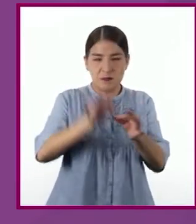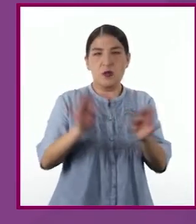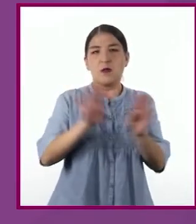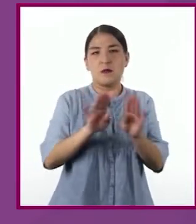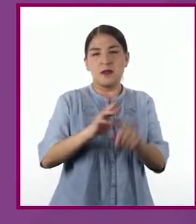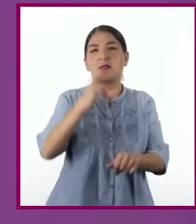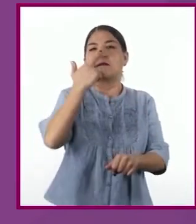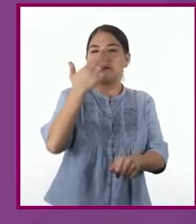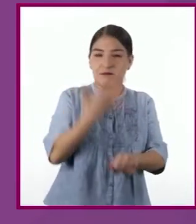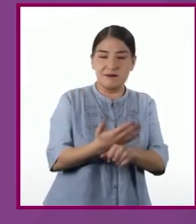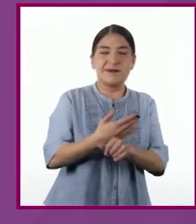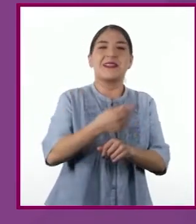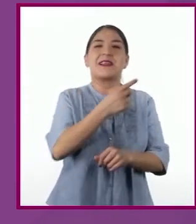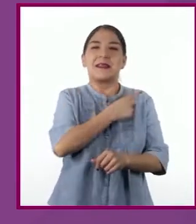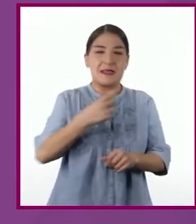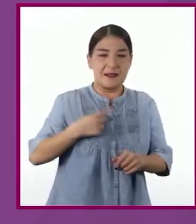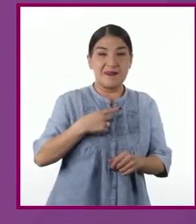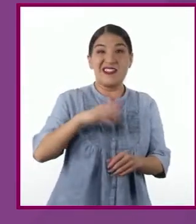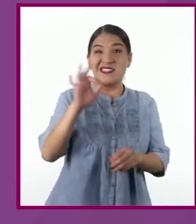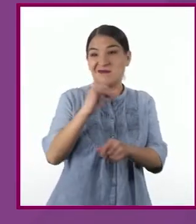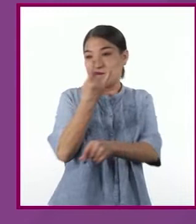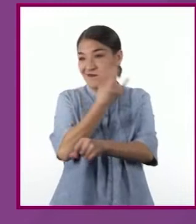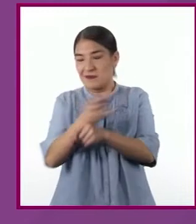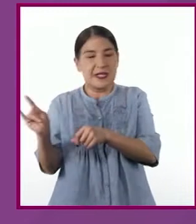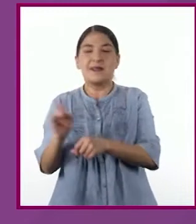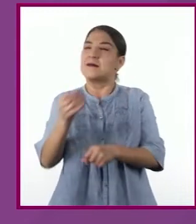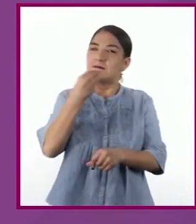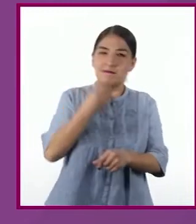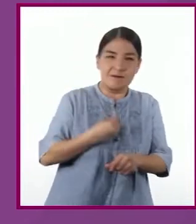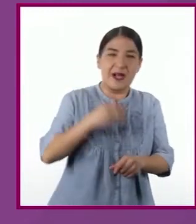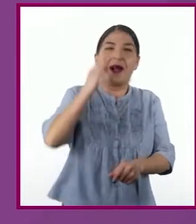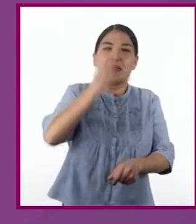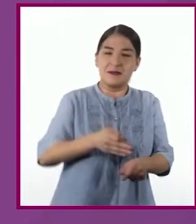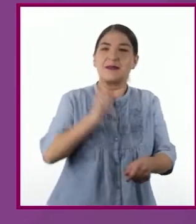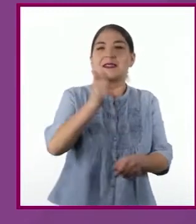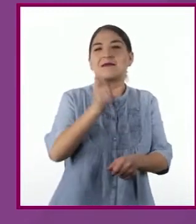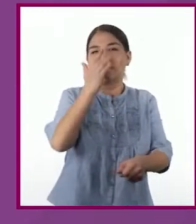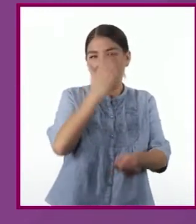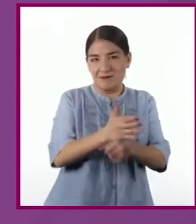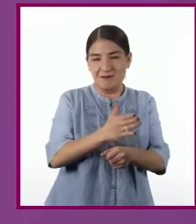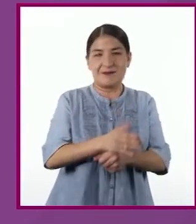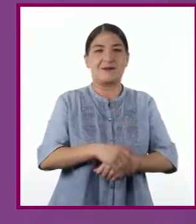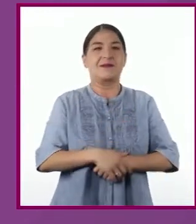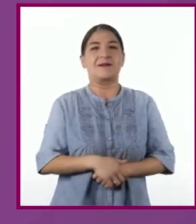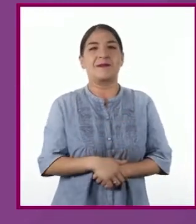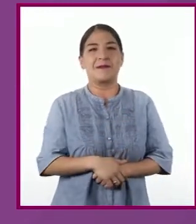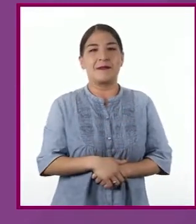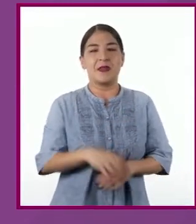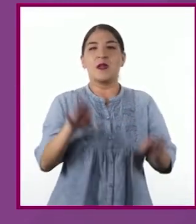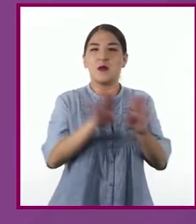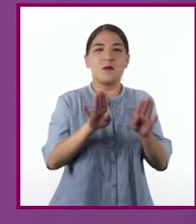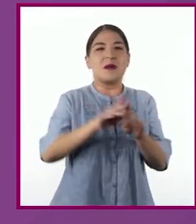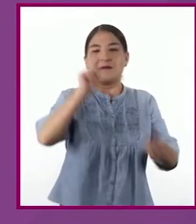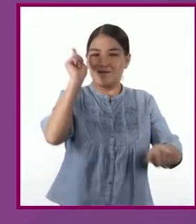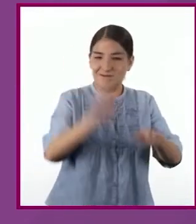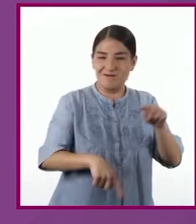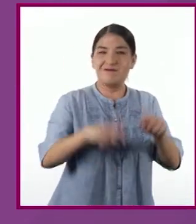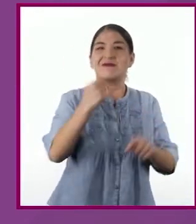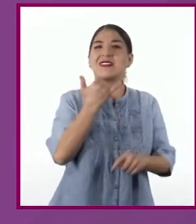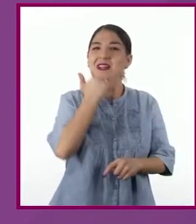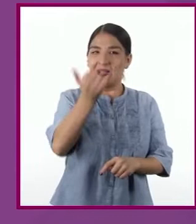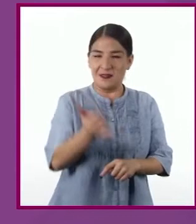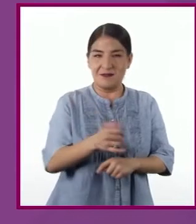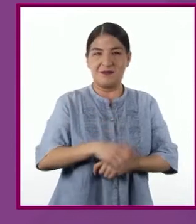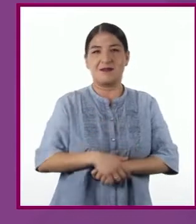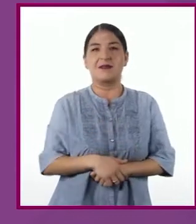el incumplimiento de las reglas o normas, que conlleva también a la reparación del daño. Corregir el error. Cuando